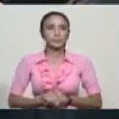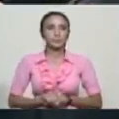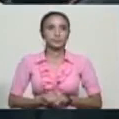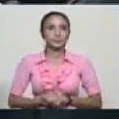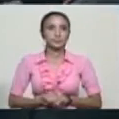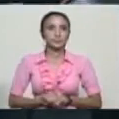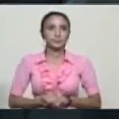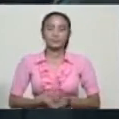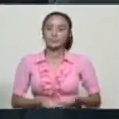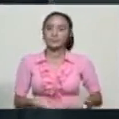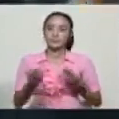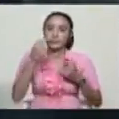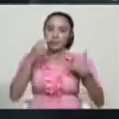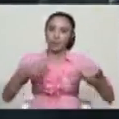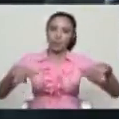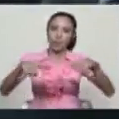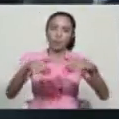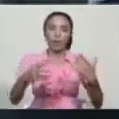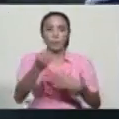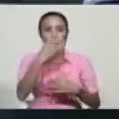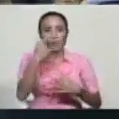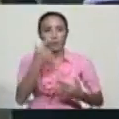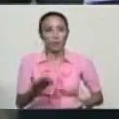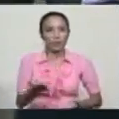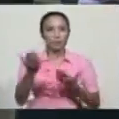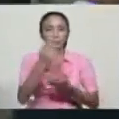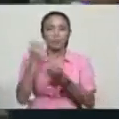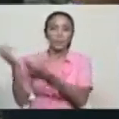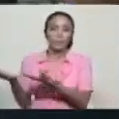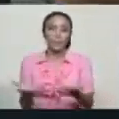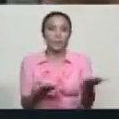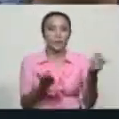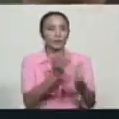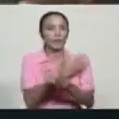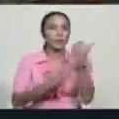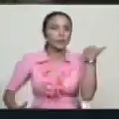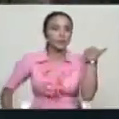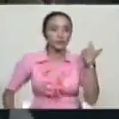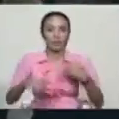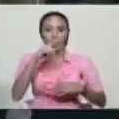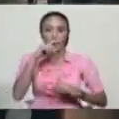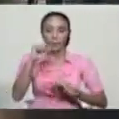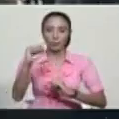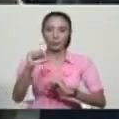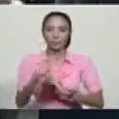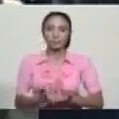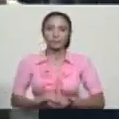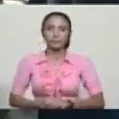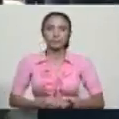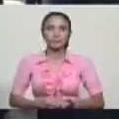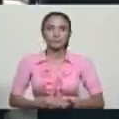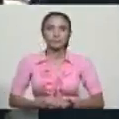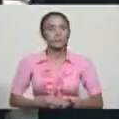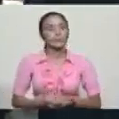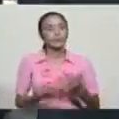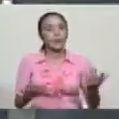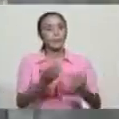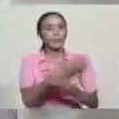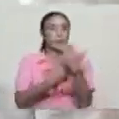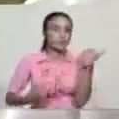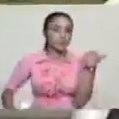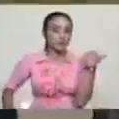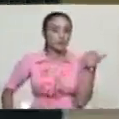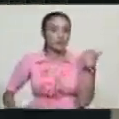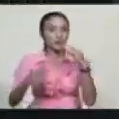el Salón Sol del Perú, Palacio de Miraflores, el ciudadano Nicolás Maduro Moros, presidente